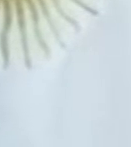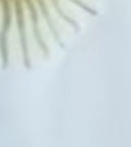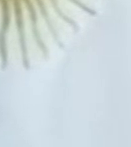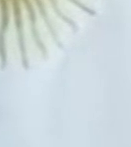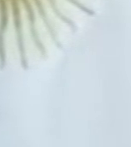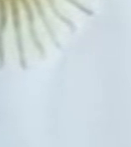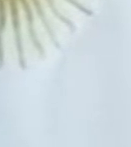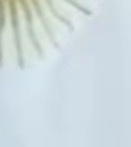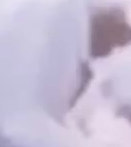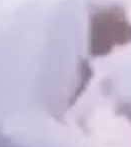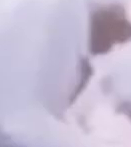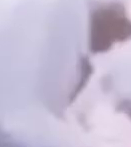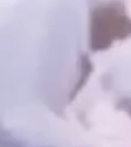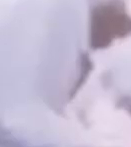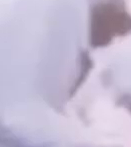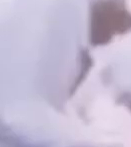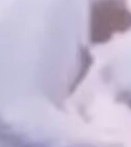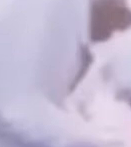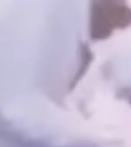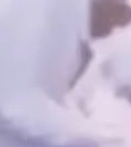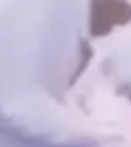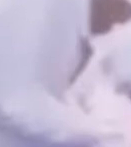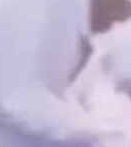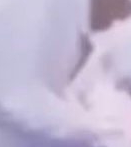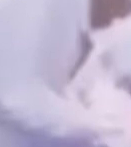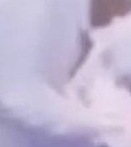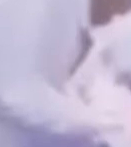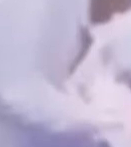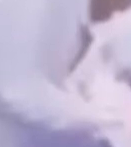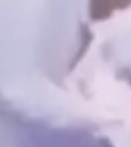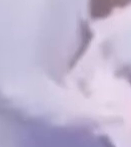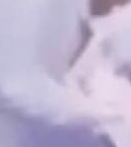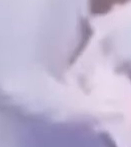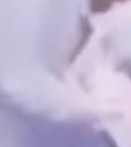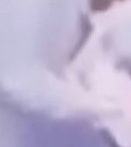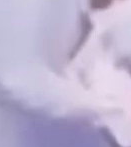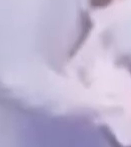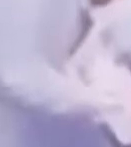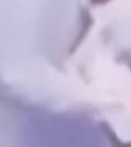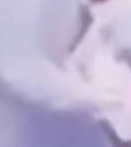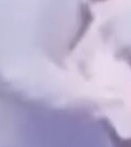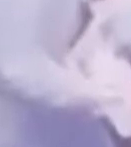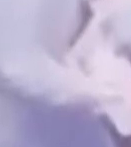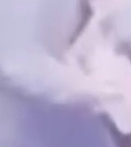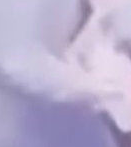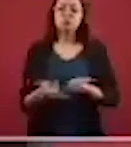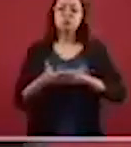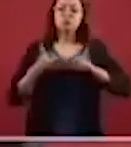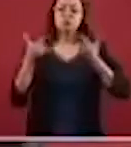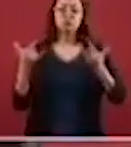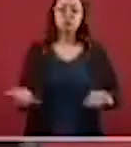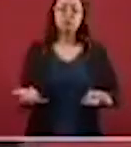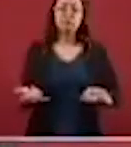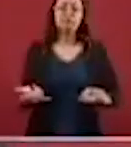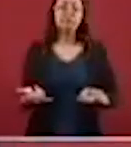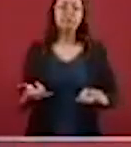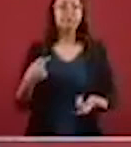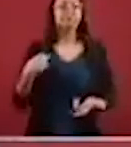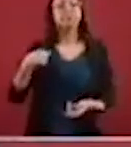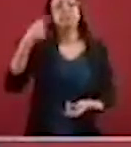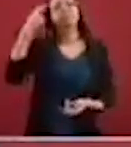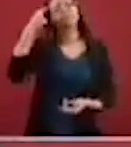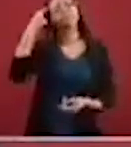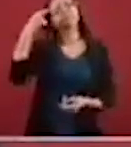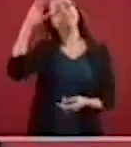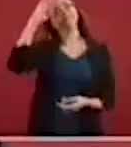oscar ricardo valero recio de serra luego de difundirse un vídeo sobre la sustracción de un libro en su conferencia de prensa